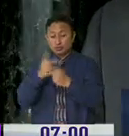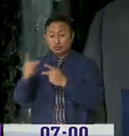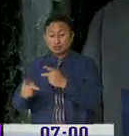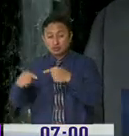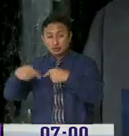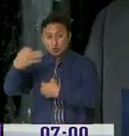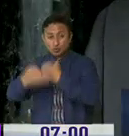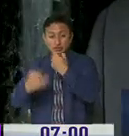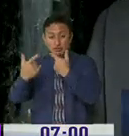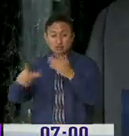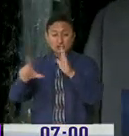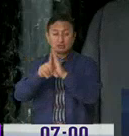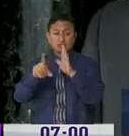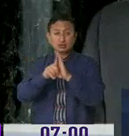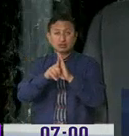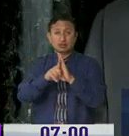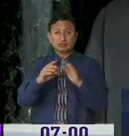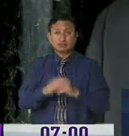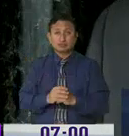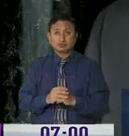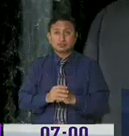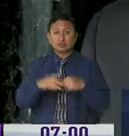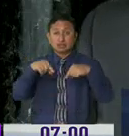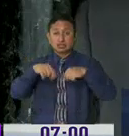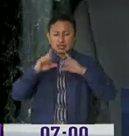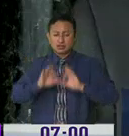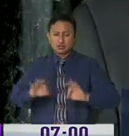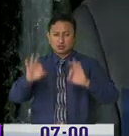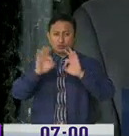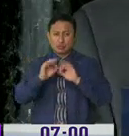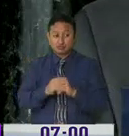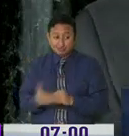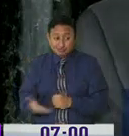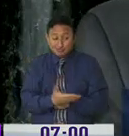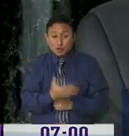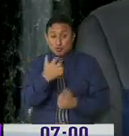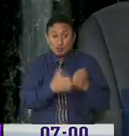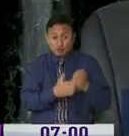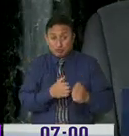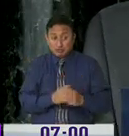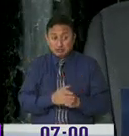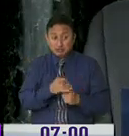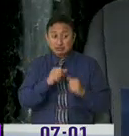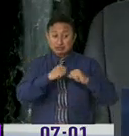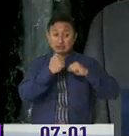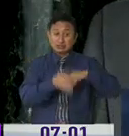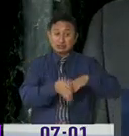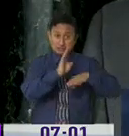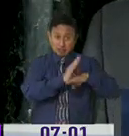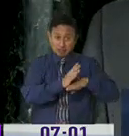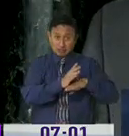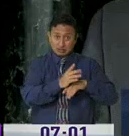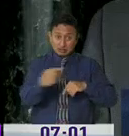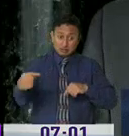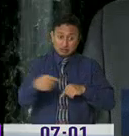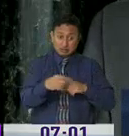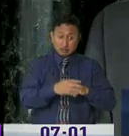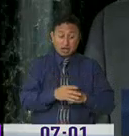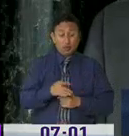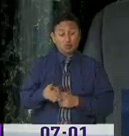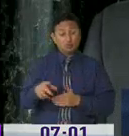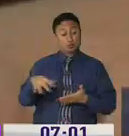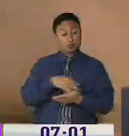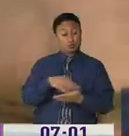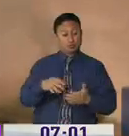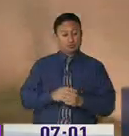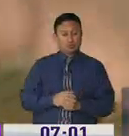función legislativa, es fundamental para evitar esto, para evitar que una asamblea tenga o ponga en tela de duda sus procesos. Las